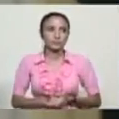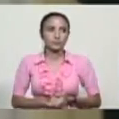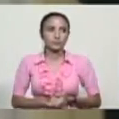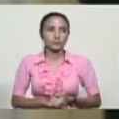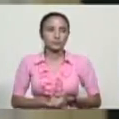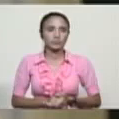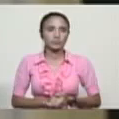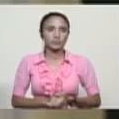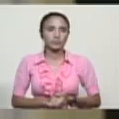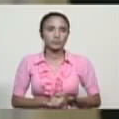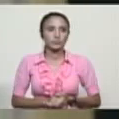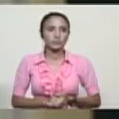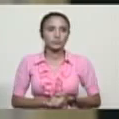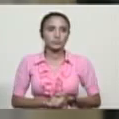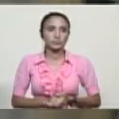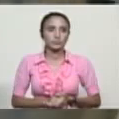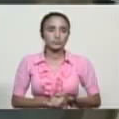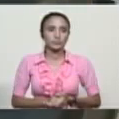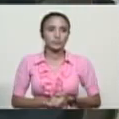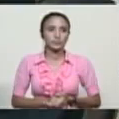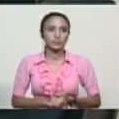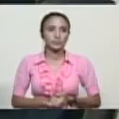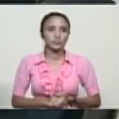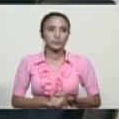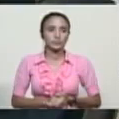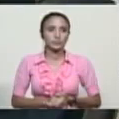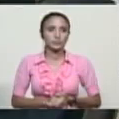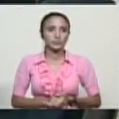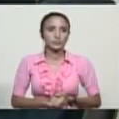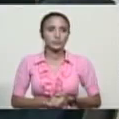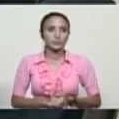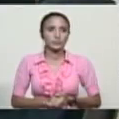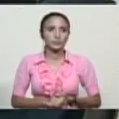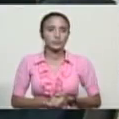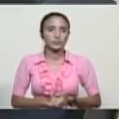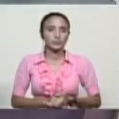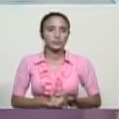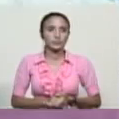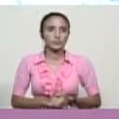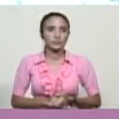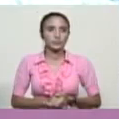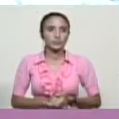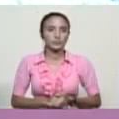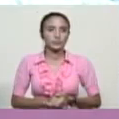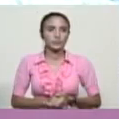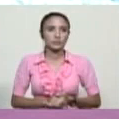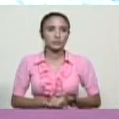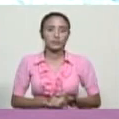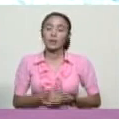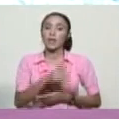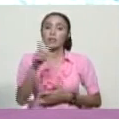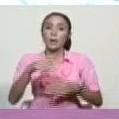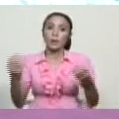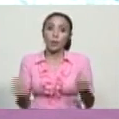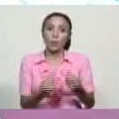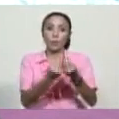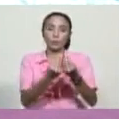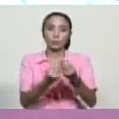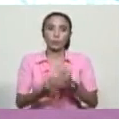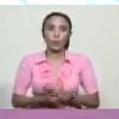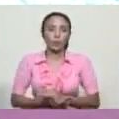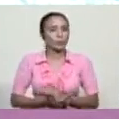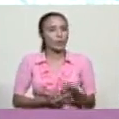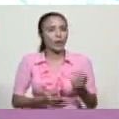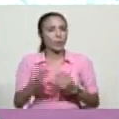¿no? Y actualmente trabaja en Sudáfrica. Nos acompaña también la compañera